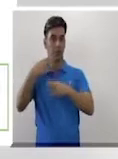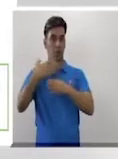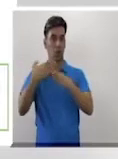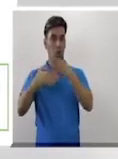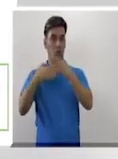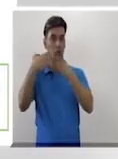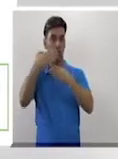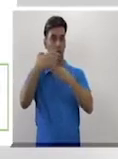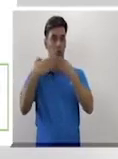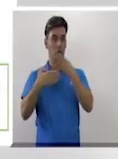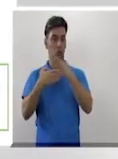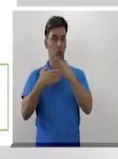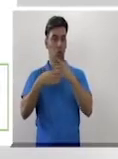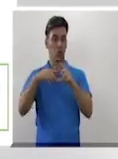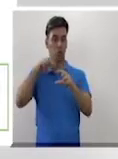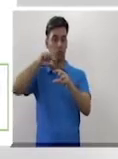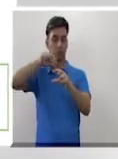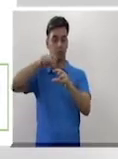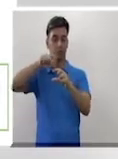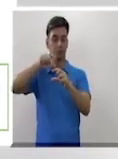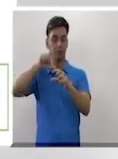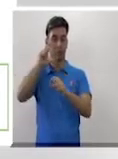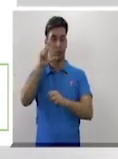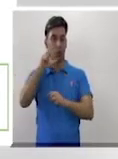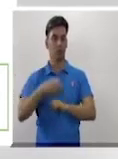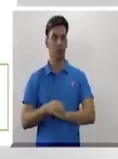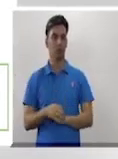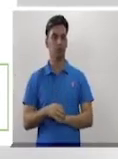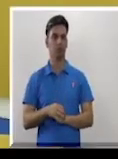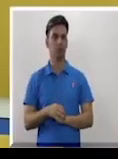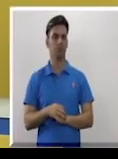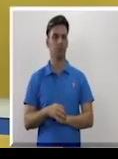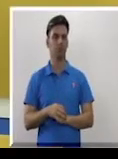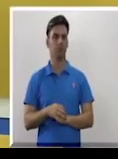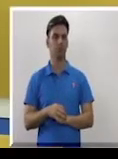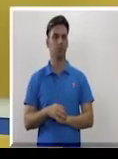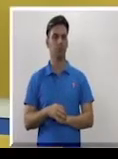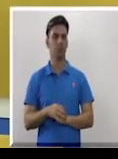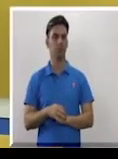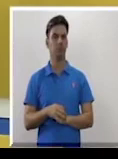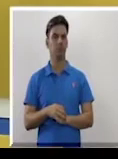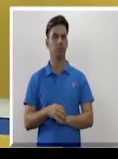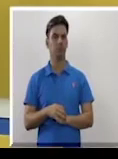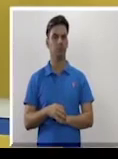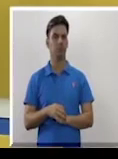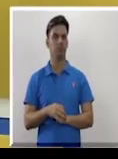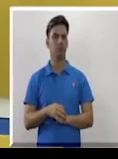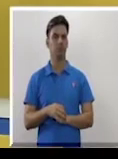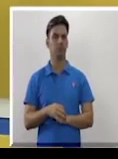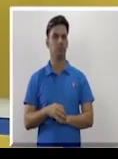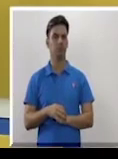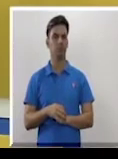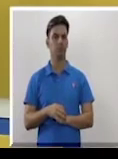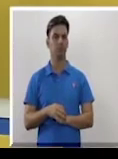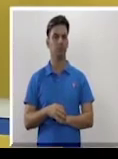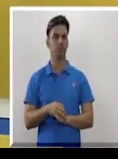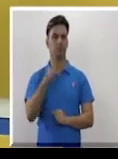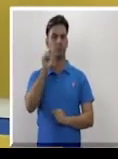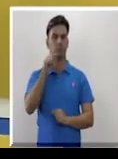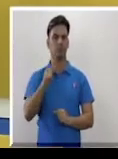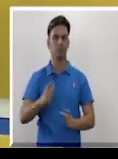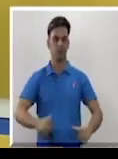Cantidad de material que se derrochó. Pero estamos hablando de una pieza maciza de